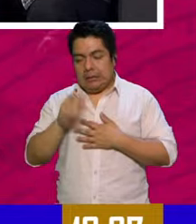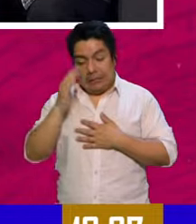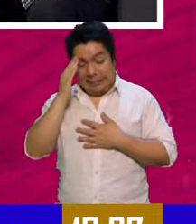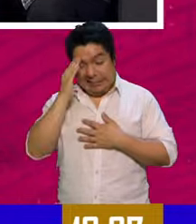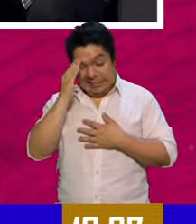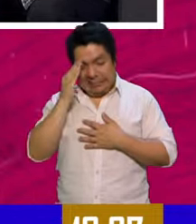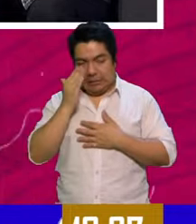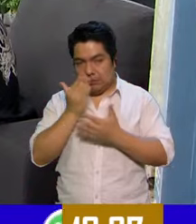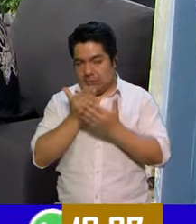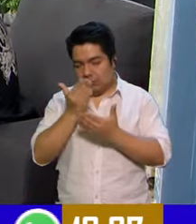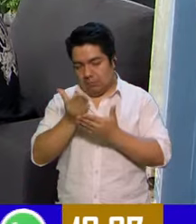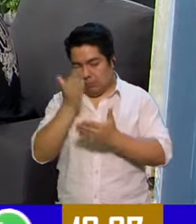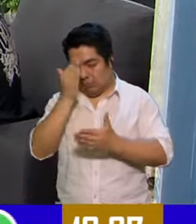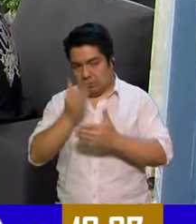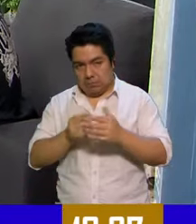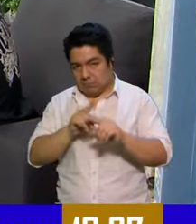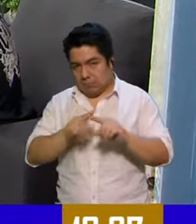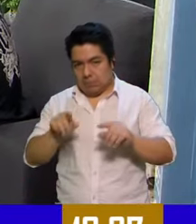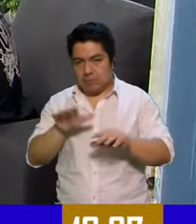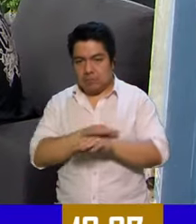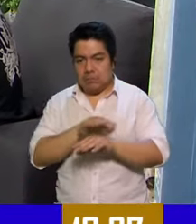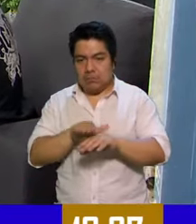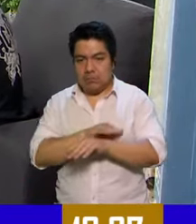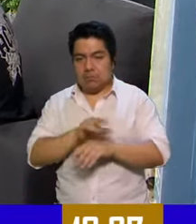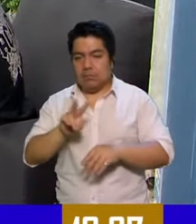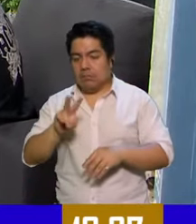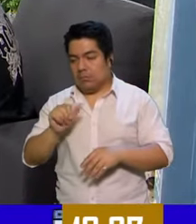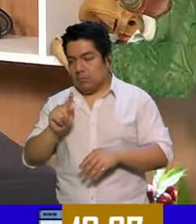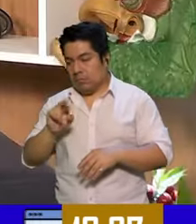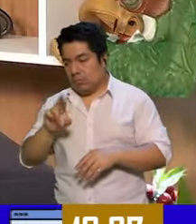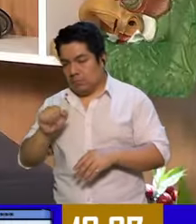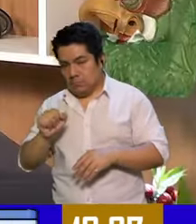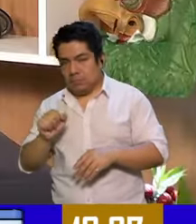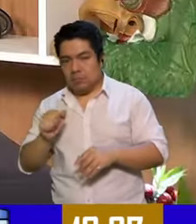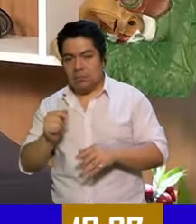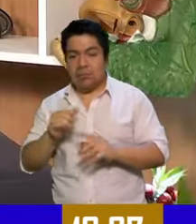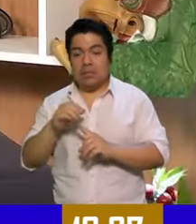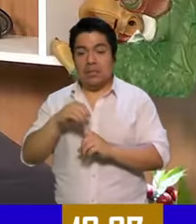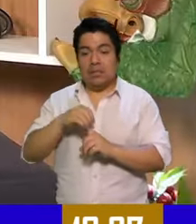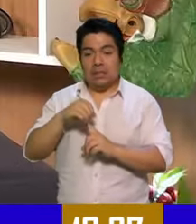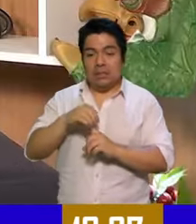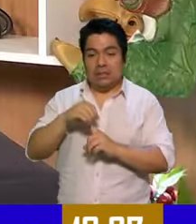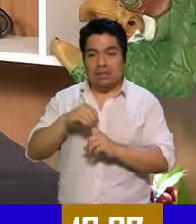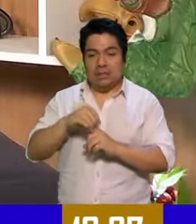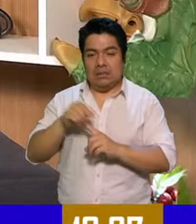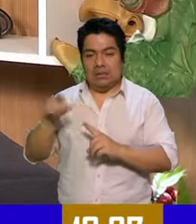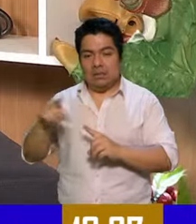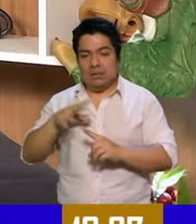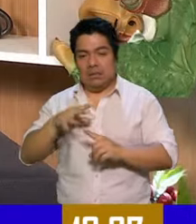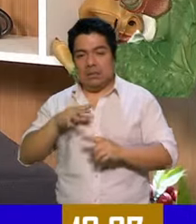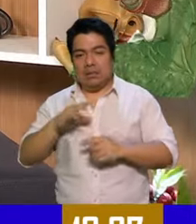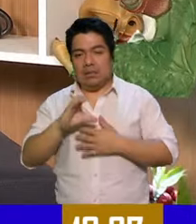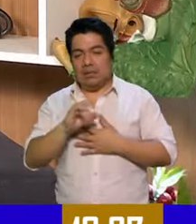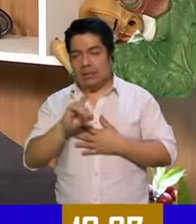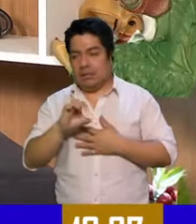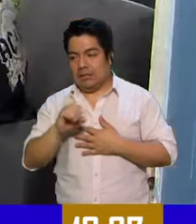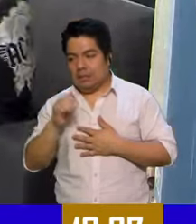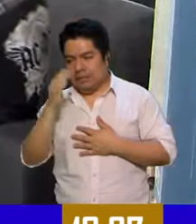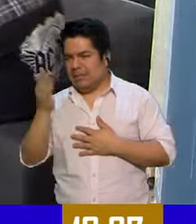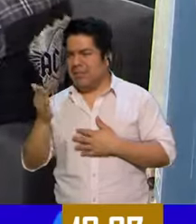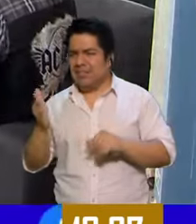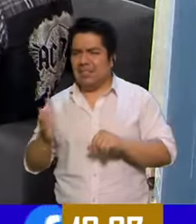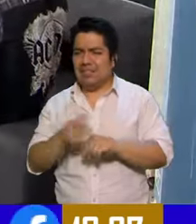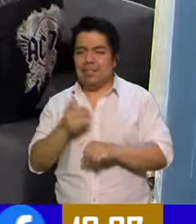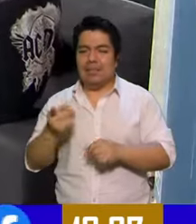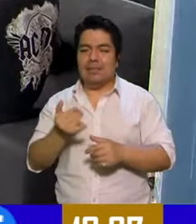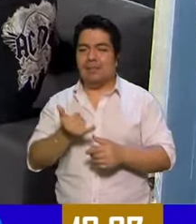tengo una propuesta para cambiarlo. Pues los vapores, porque fíjate que ahí me pegaron hongos cuando fui a los de Cuicuil. ¿Qué tienes que andar diciendo?